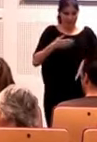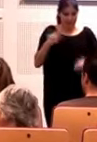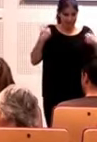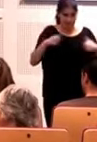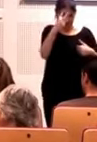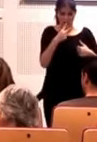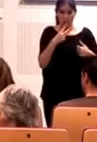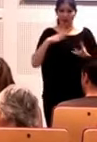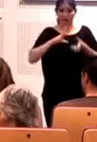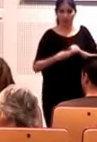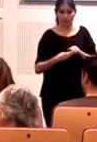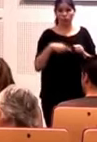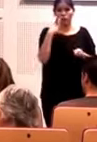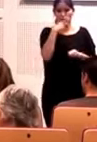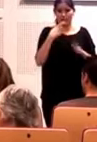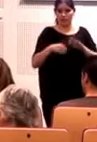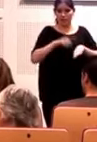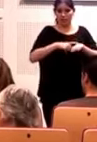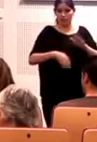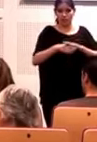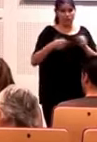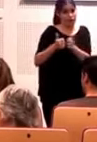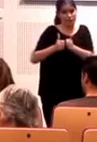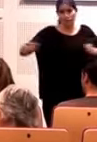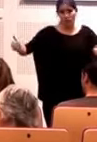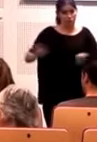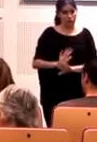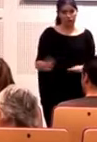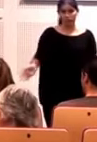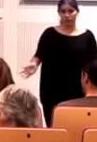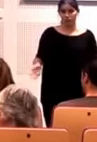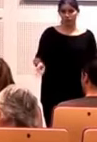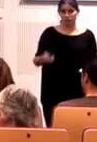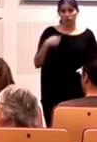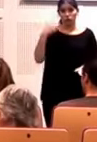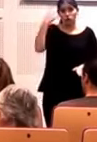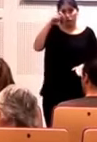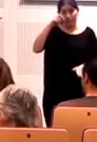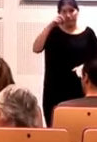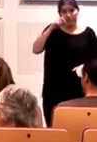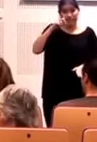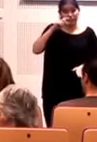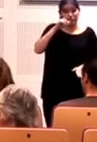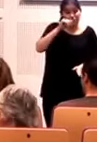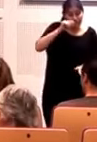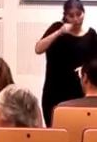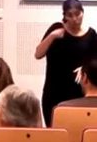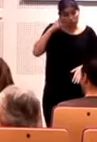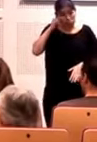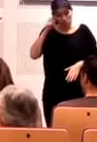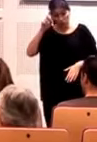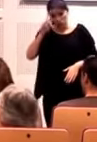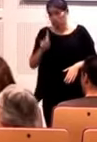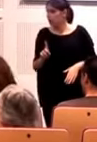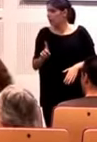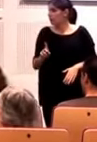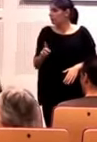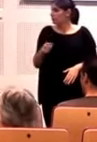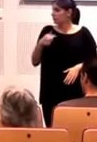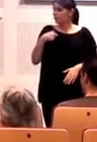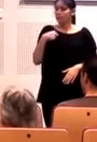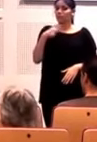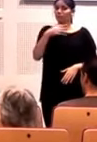invidente y lo ha dejado con su mujer. Claro, yo soy la versión del chaval, la de la mujer, no sé. Claro, y mira, yo sobre eso